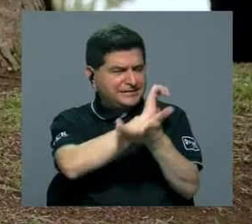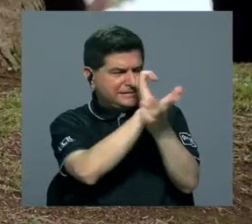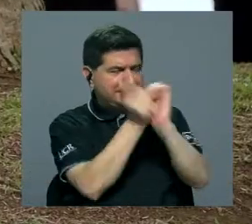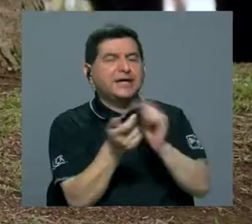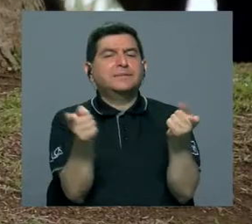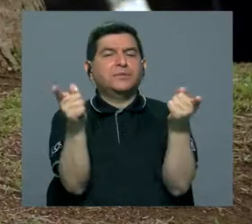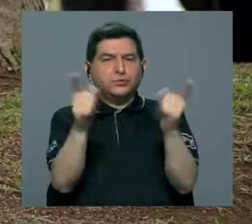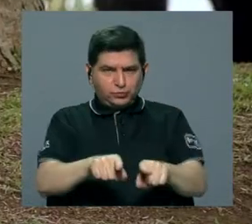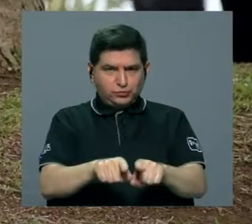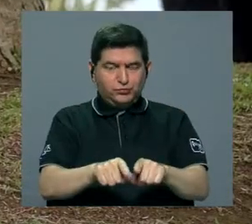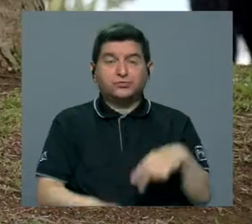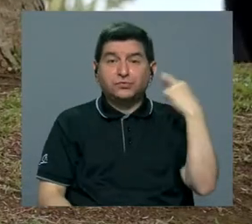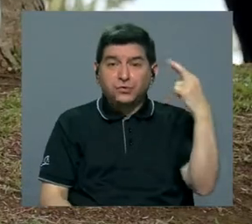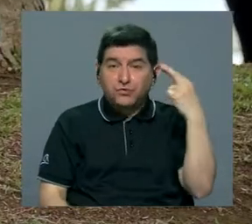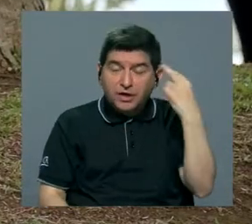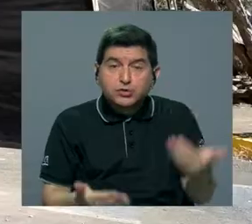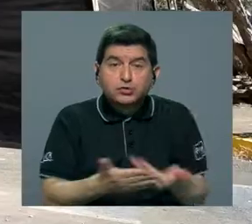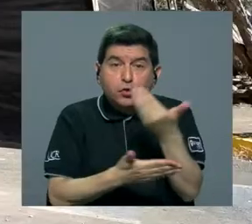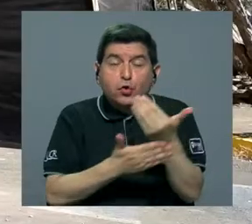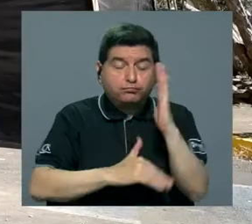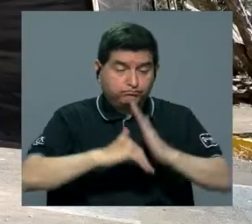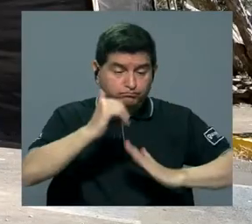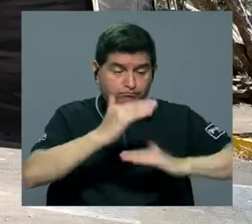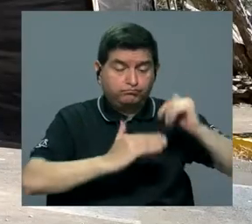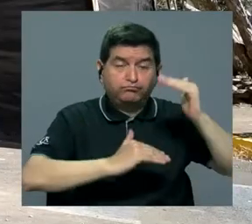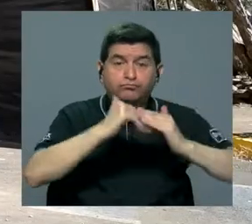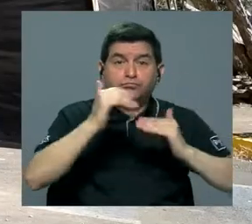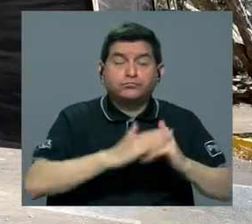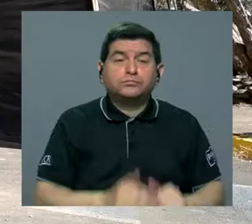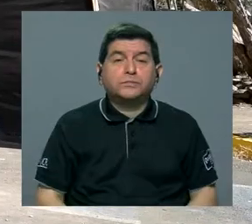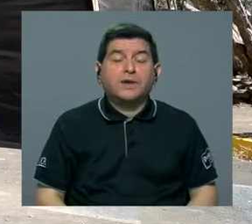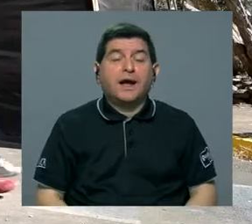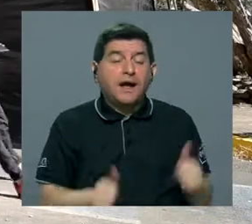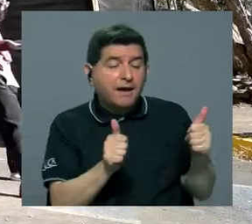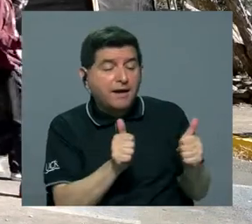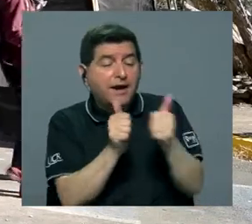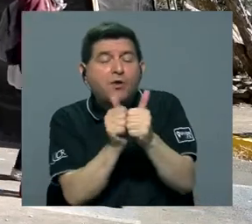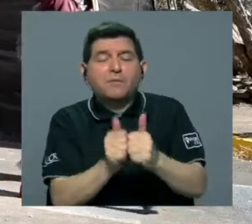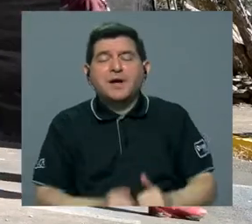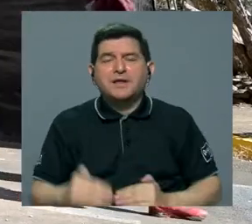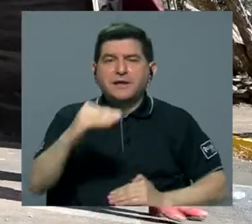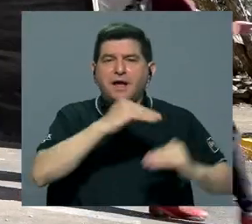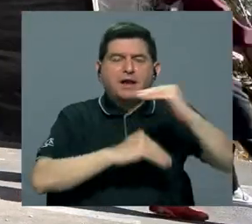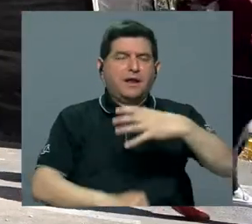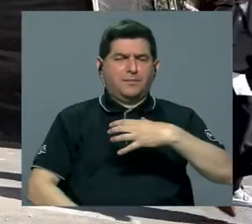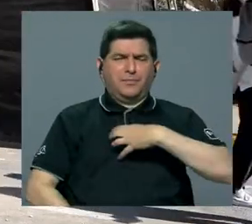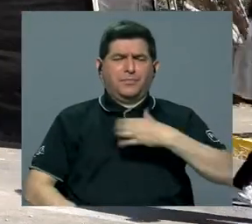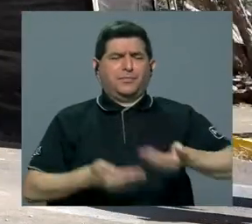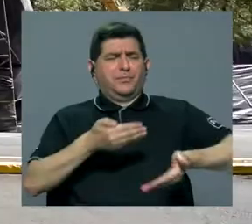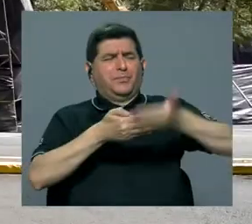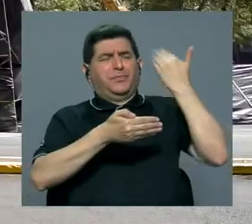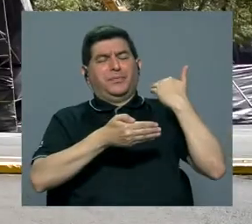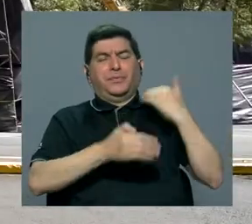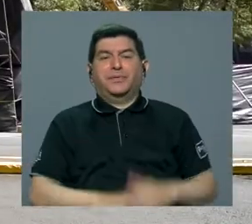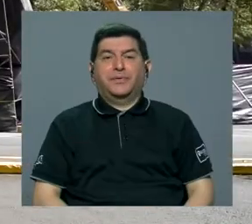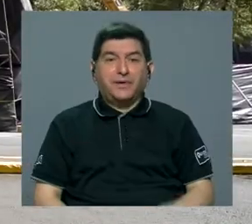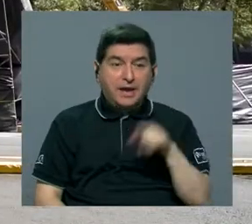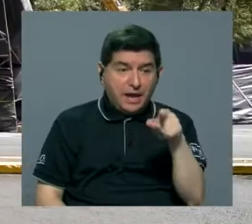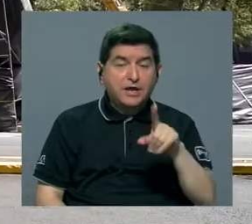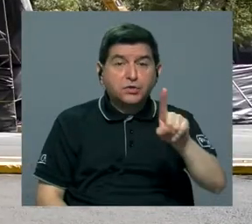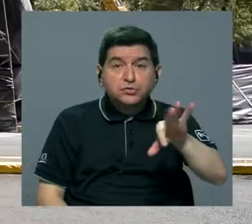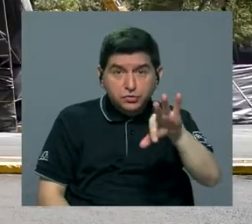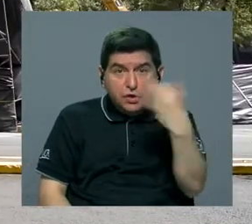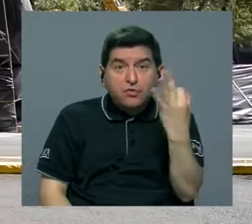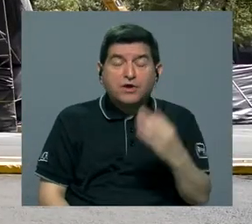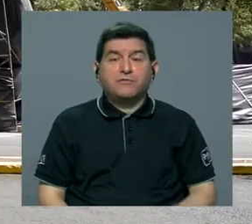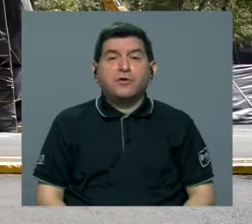diversos cambios, producto de nuevas construcciones que vinieron a acompañar a edificios patrimoniales, los cuales, de